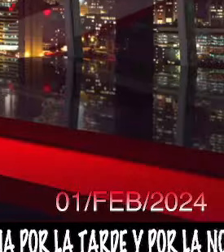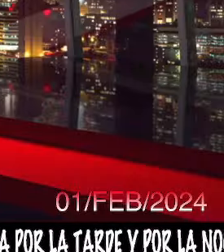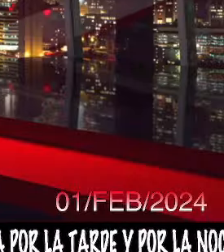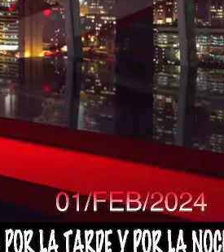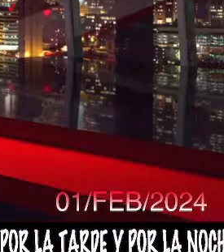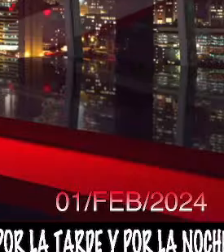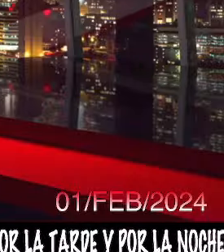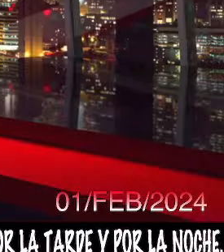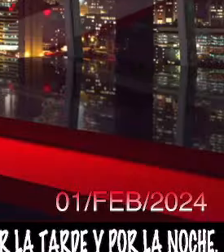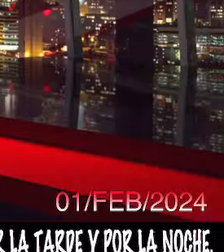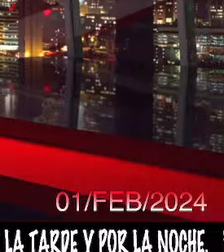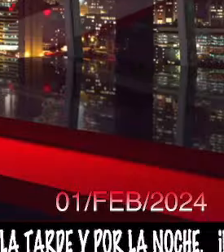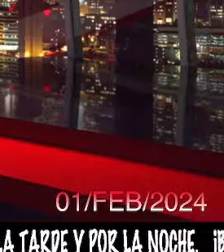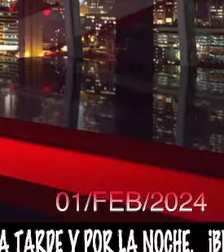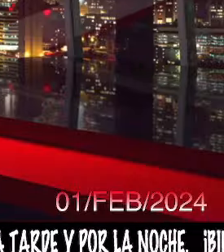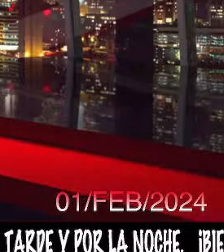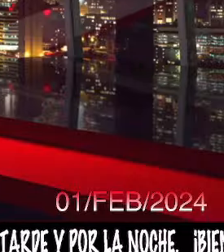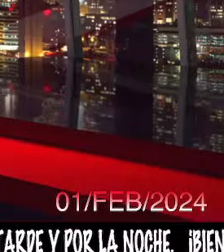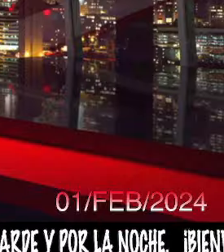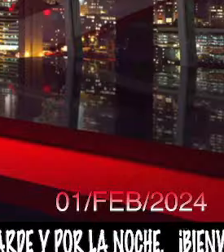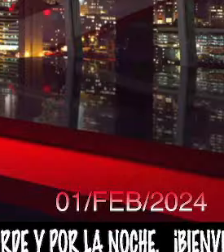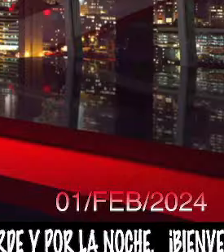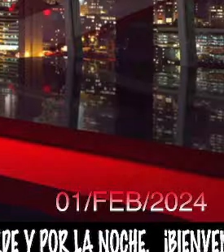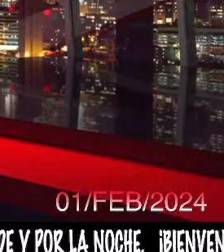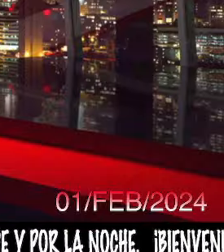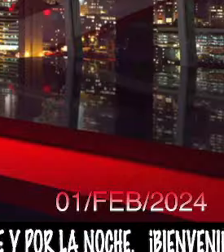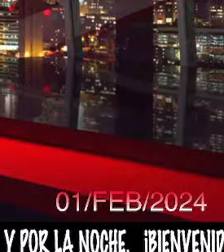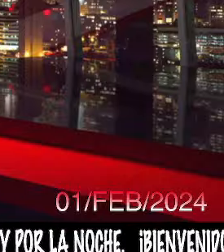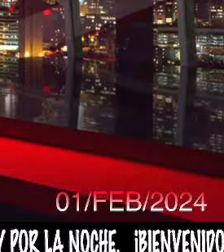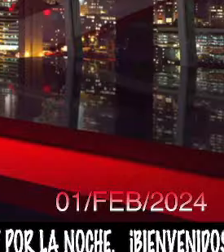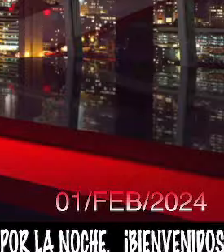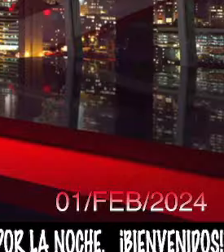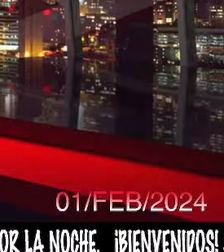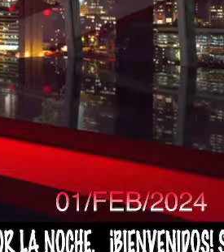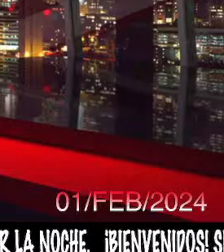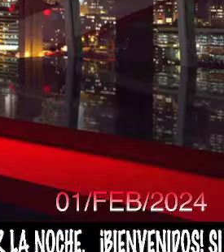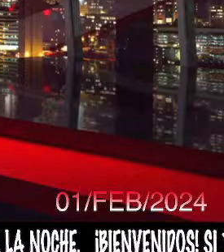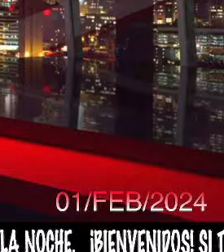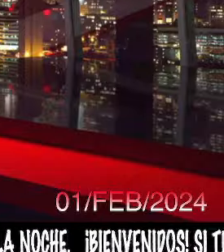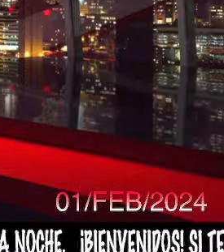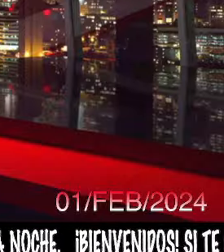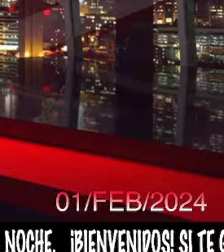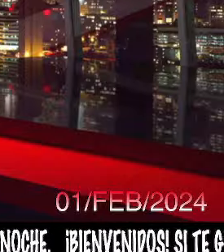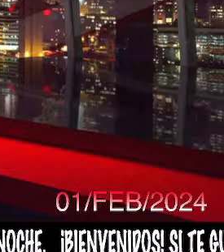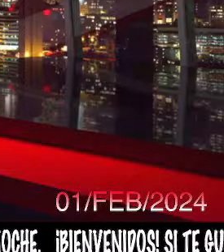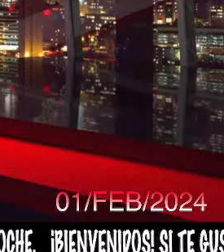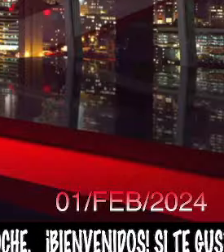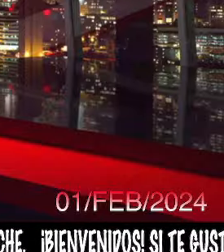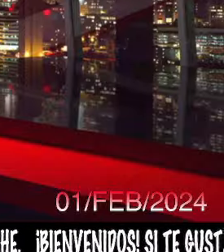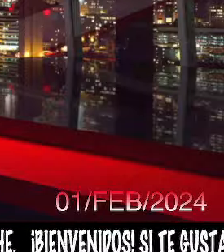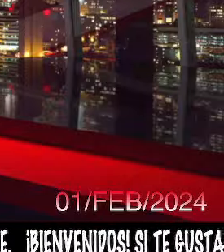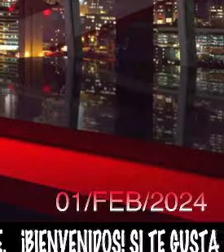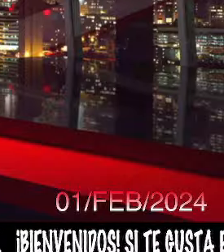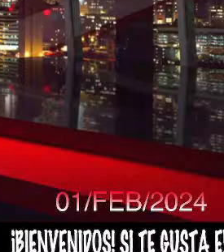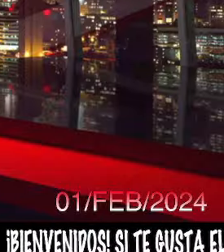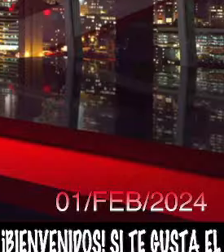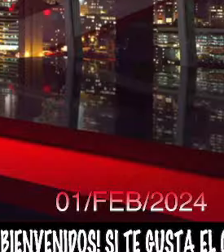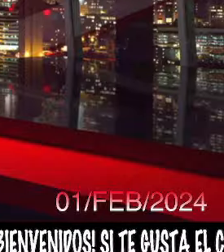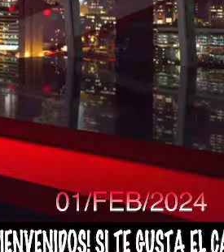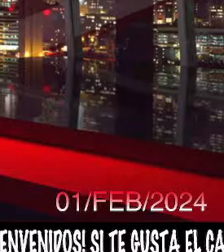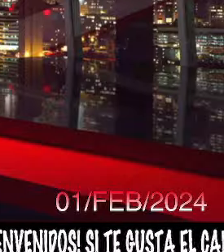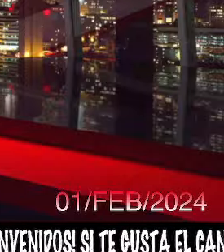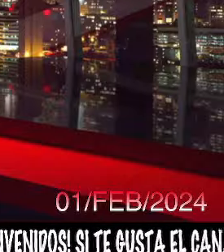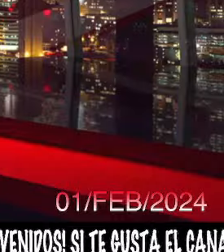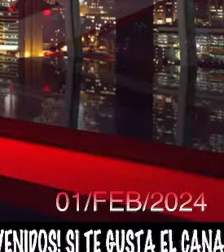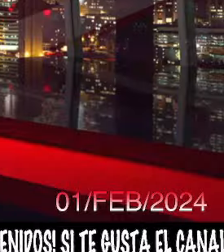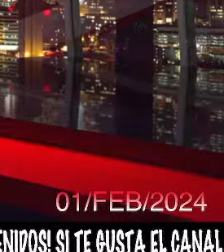también agradeciendo al diputado Fernández Noroña y también al Fisgón, quien participó en el proyecto de Nación de la